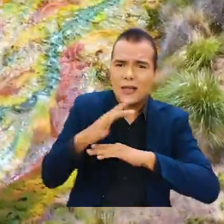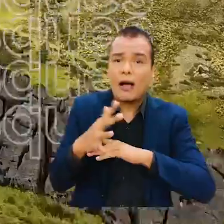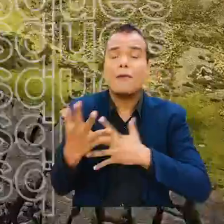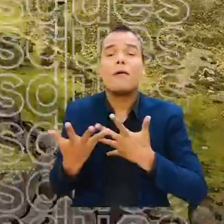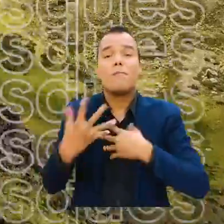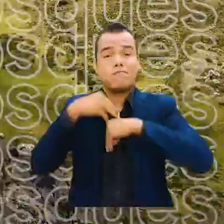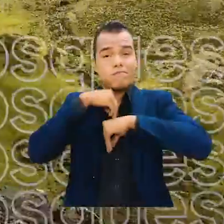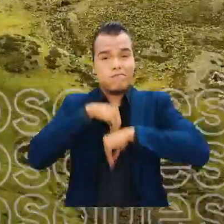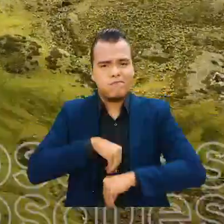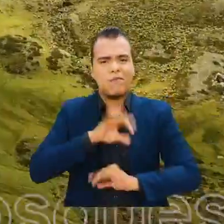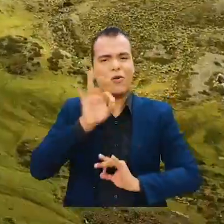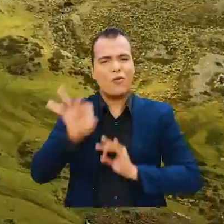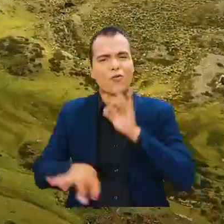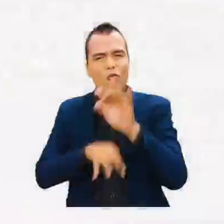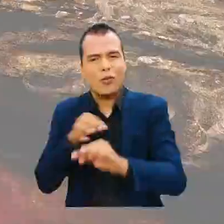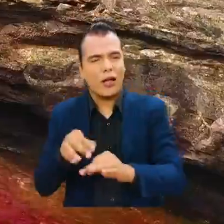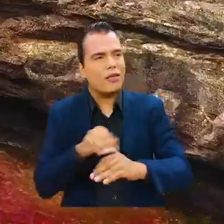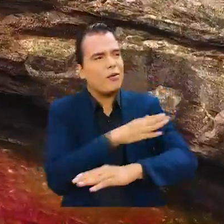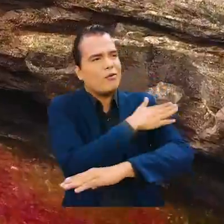somos páramos y bosques,